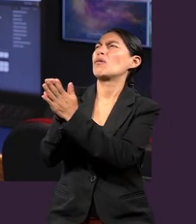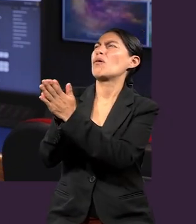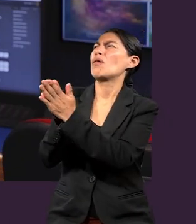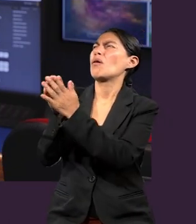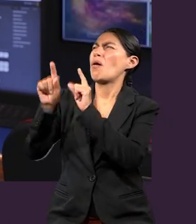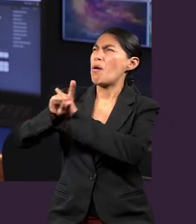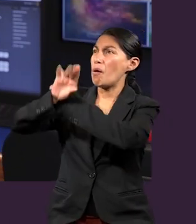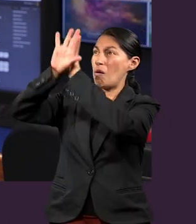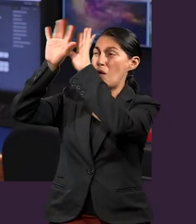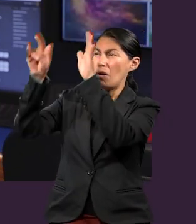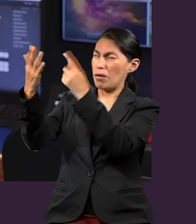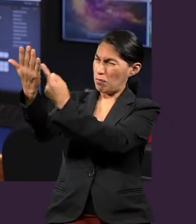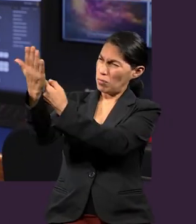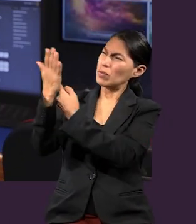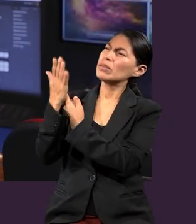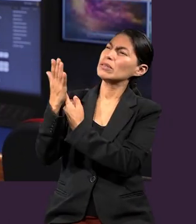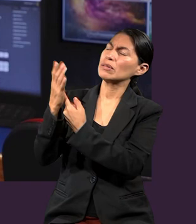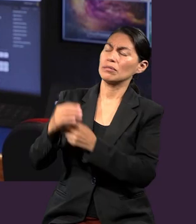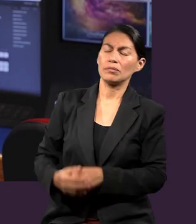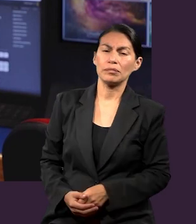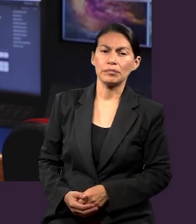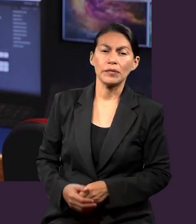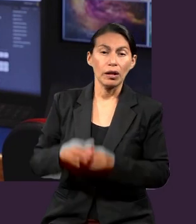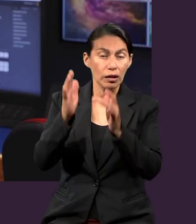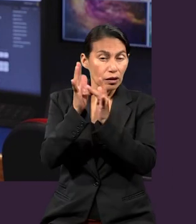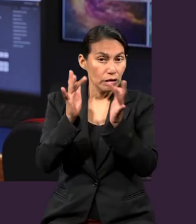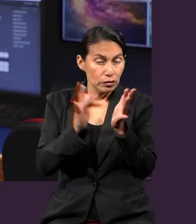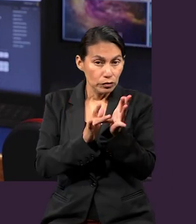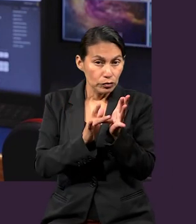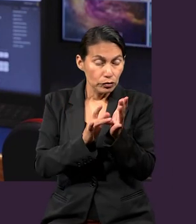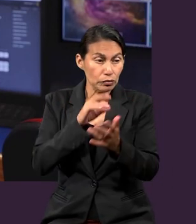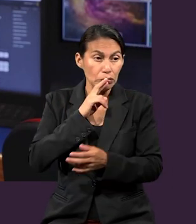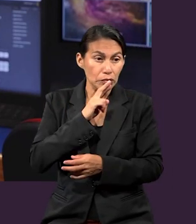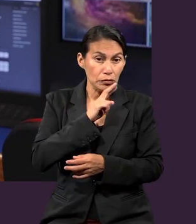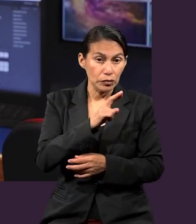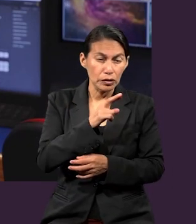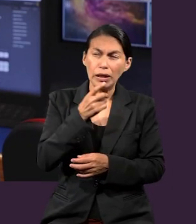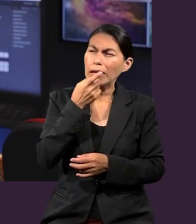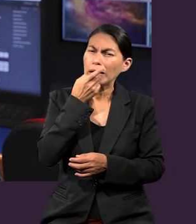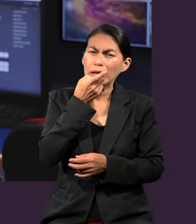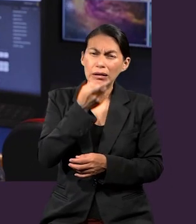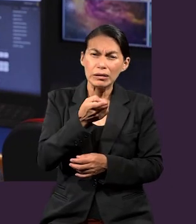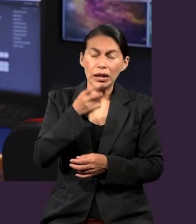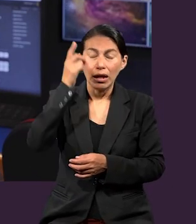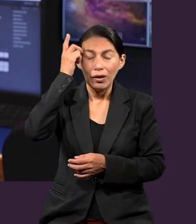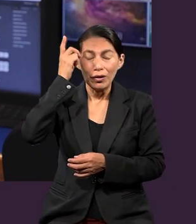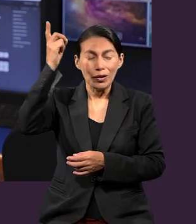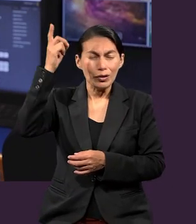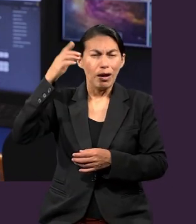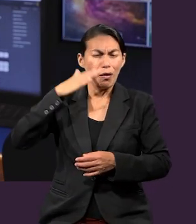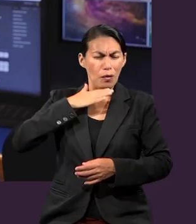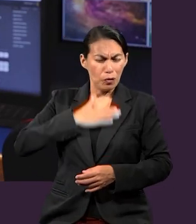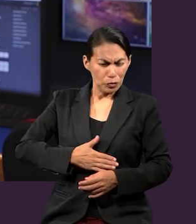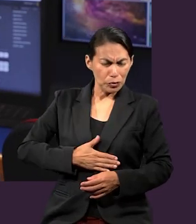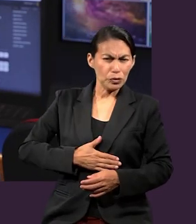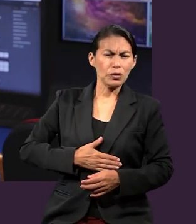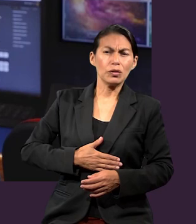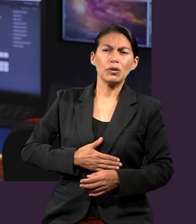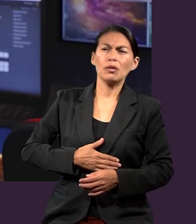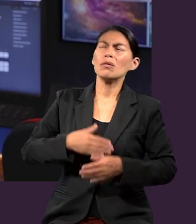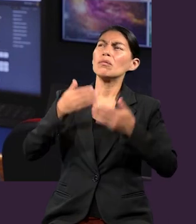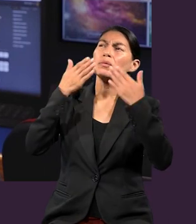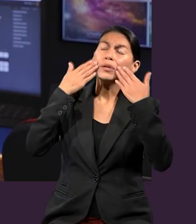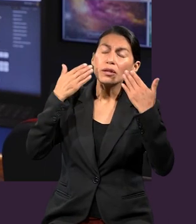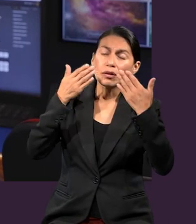preguntar al Señor, a pedirle muestra a gloria. Como respuesta de manera implícita se nos dice